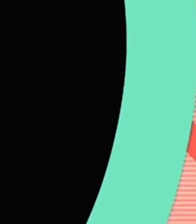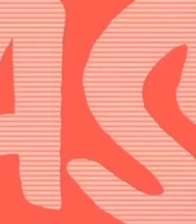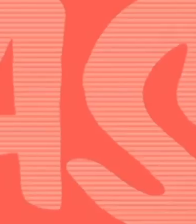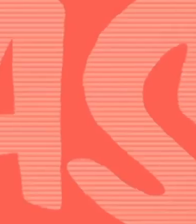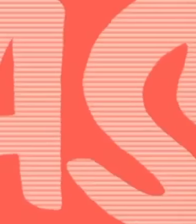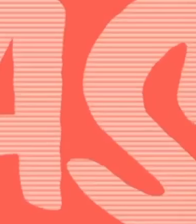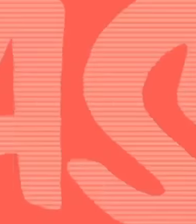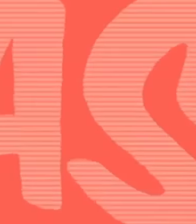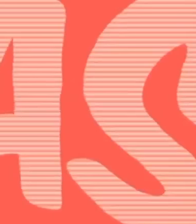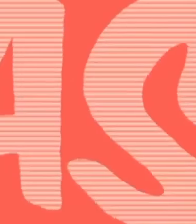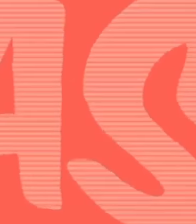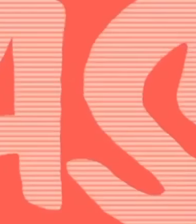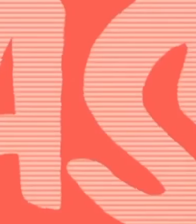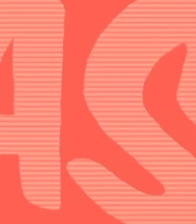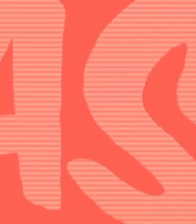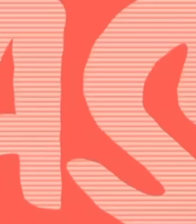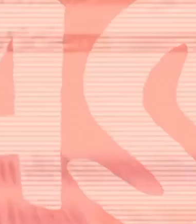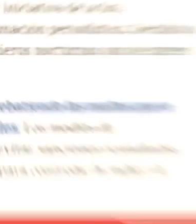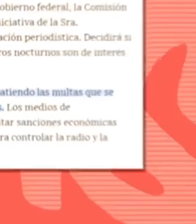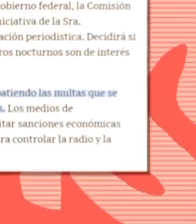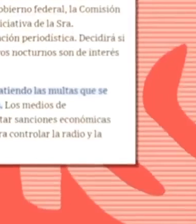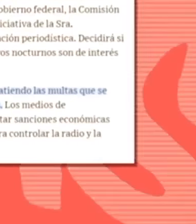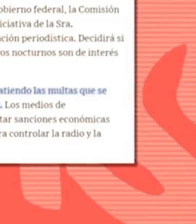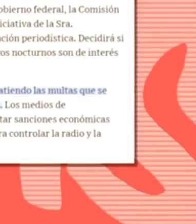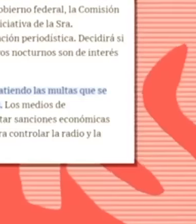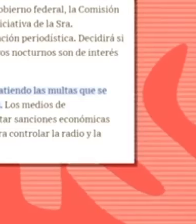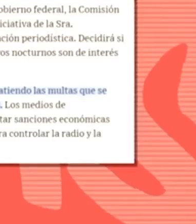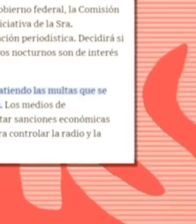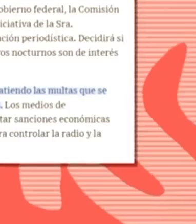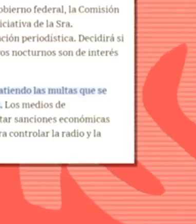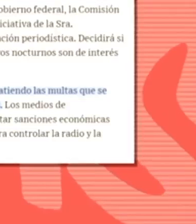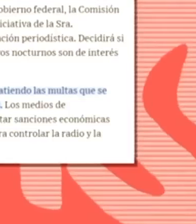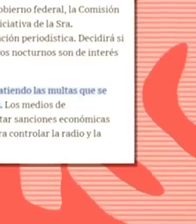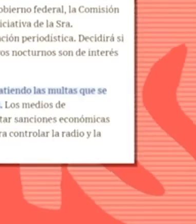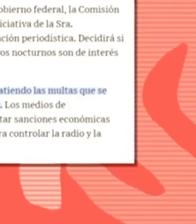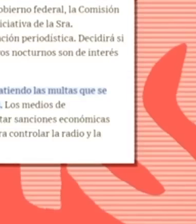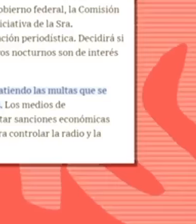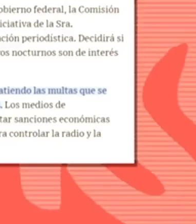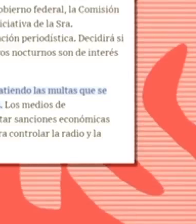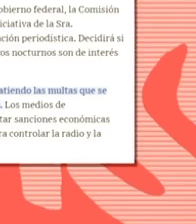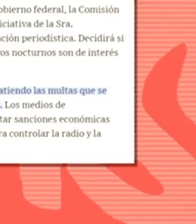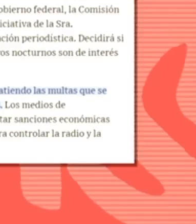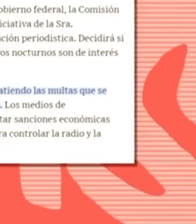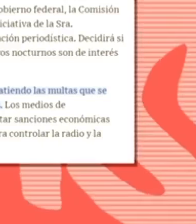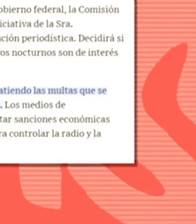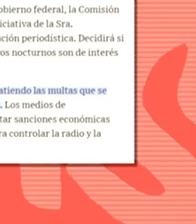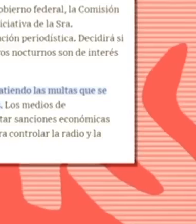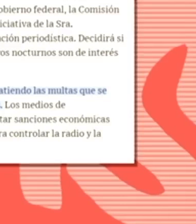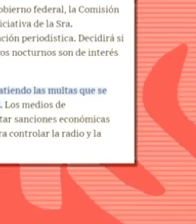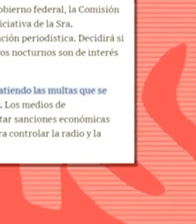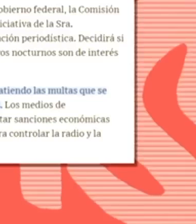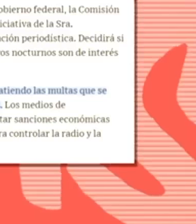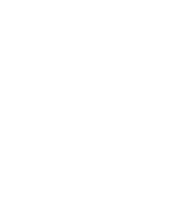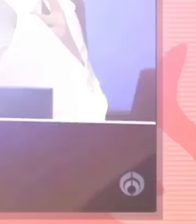B. En una columna del Wall Street Journal se sostuvo que el gobierno evaluará la veracidad de la información periodística y multará por